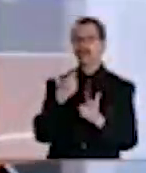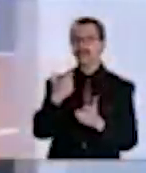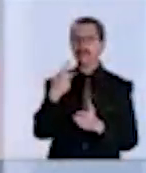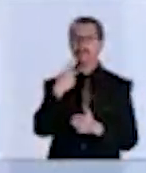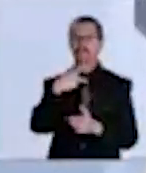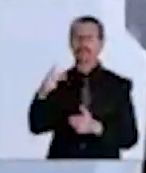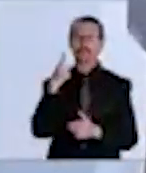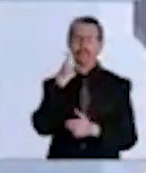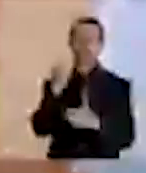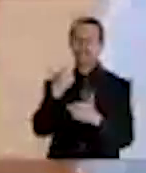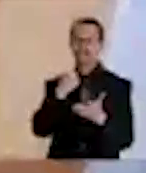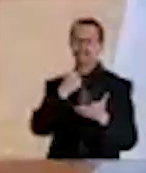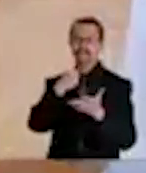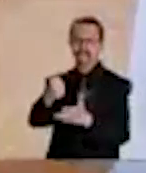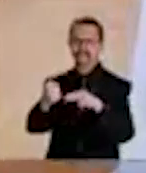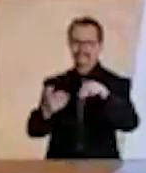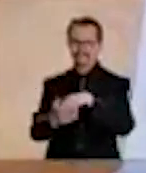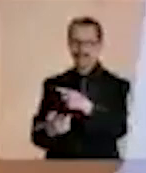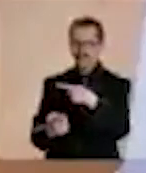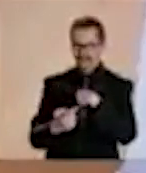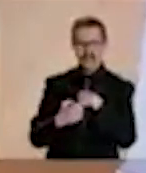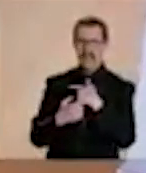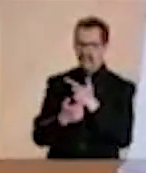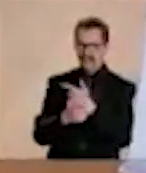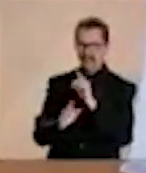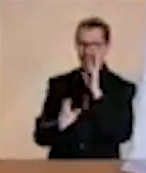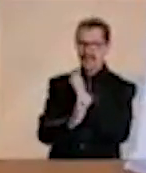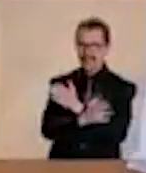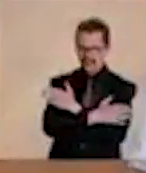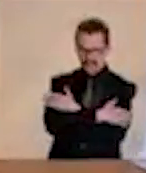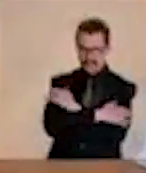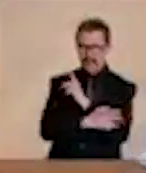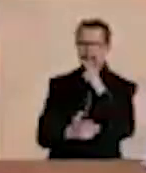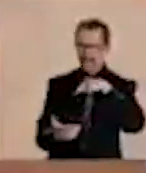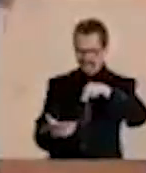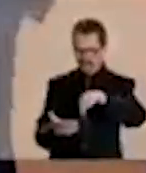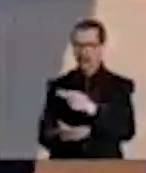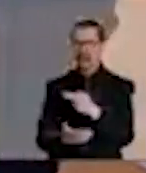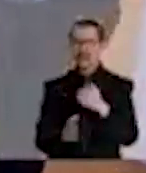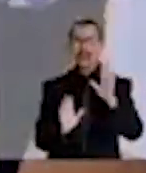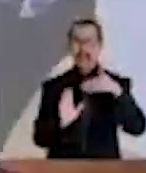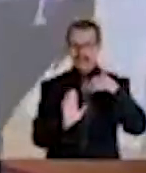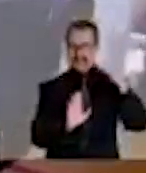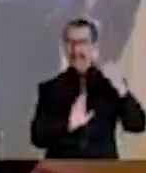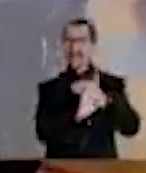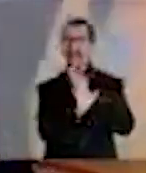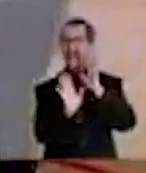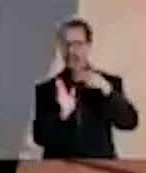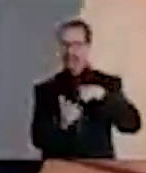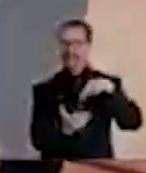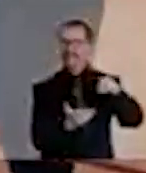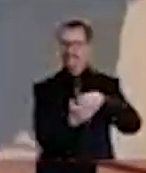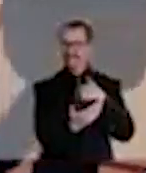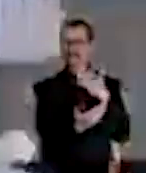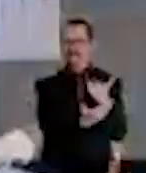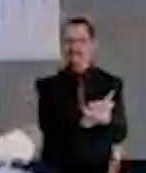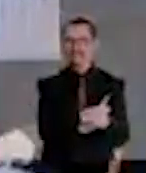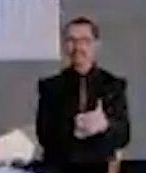no me des abra su firma ya te lo plantilla ya te lo plantees tiempo candidato rodríguez calderón gracias